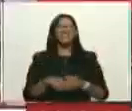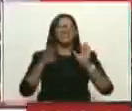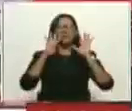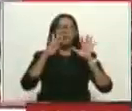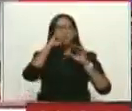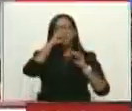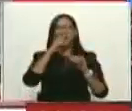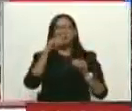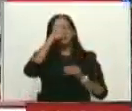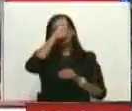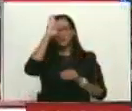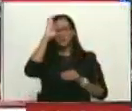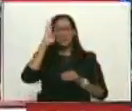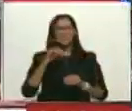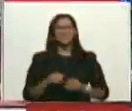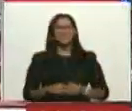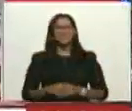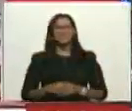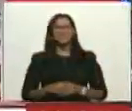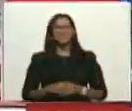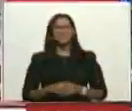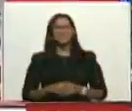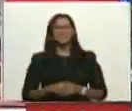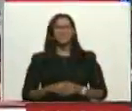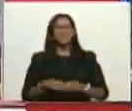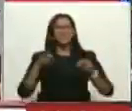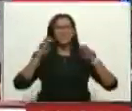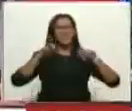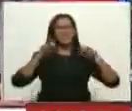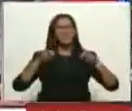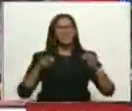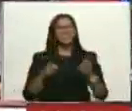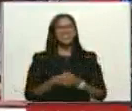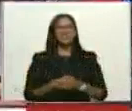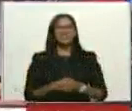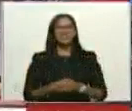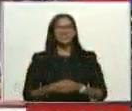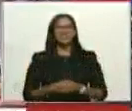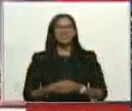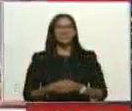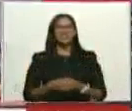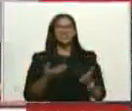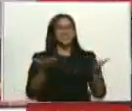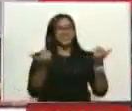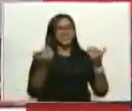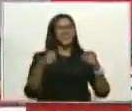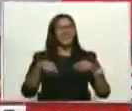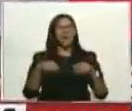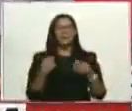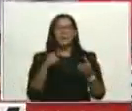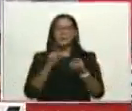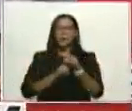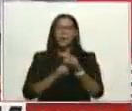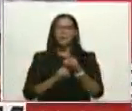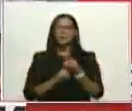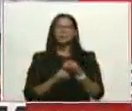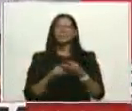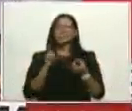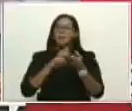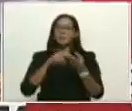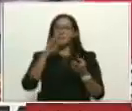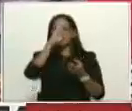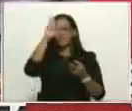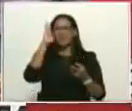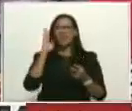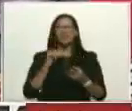Diosdado. Una silla, vale, vamos a sentarnos. No, si mira, no le... me traes a Silita, aquí está Marlene también.